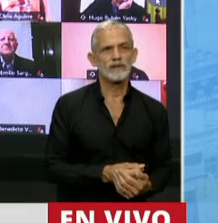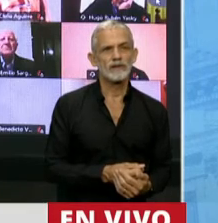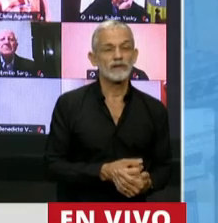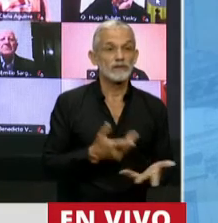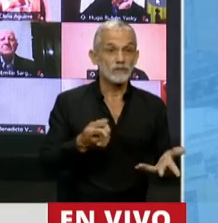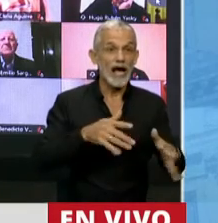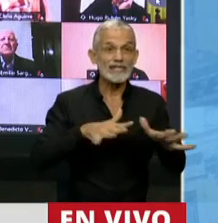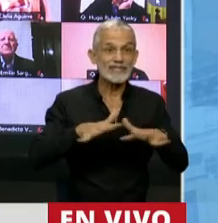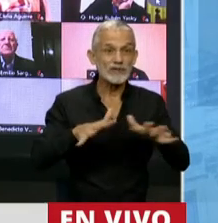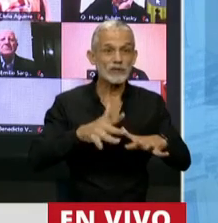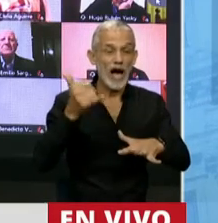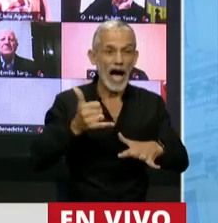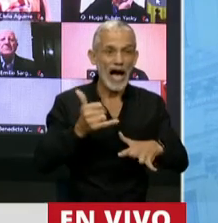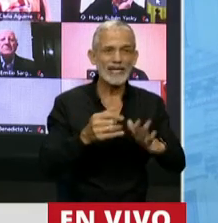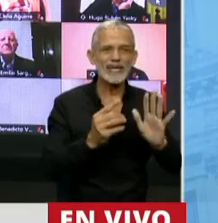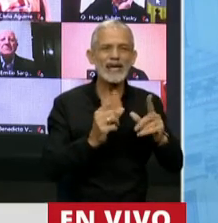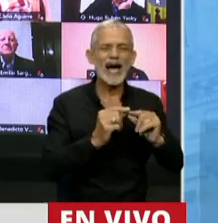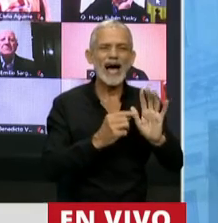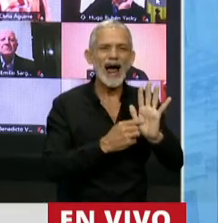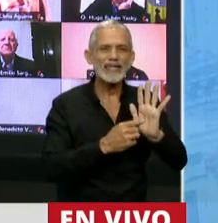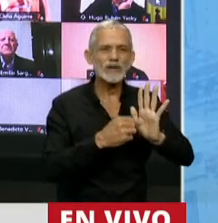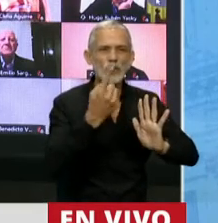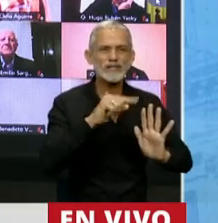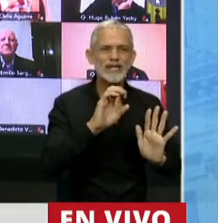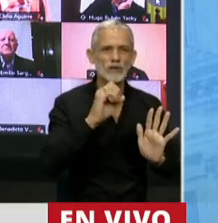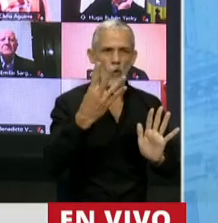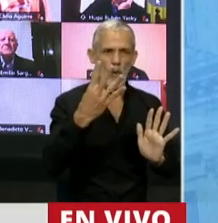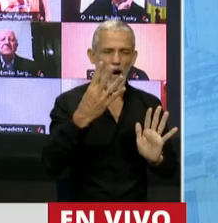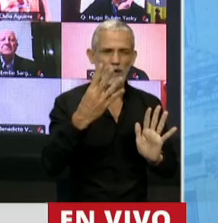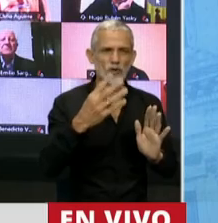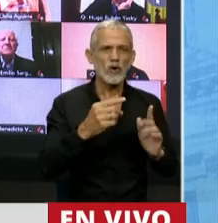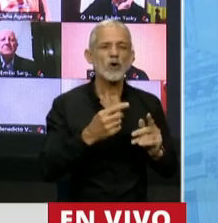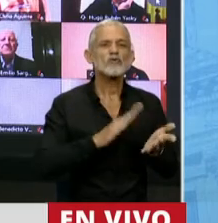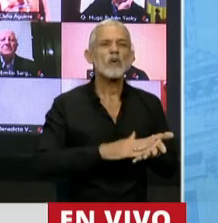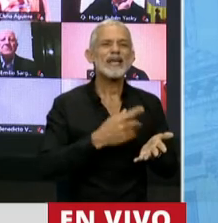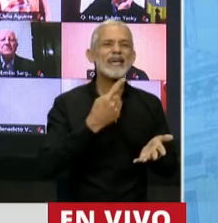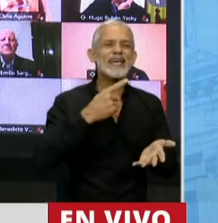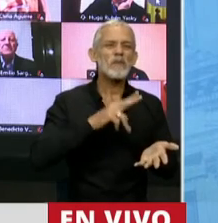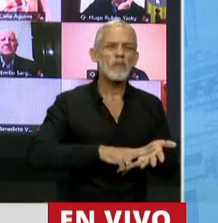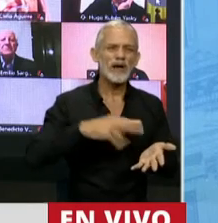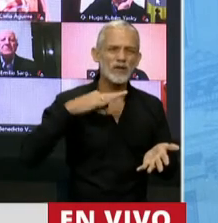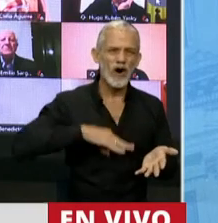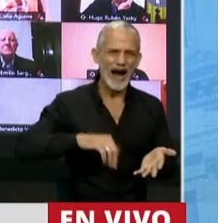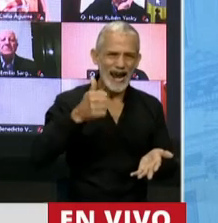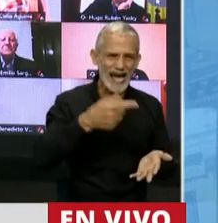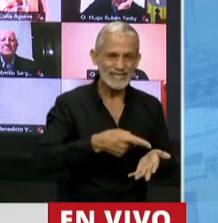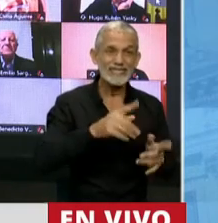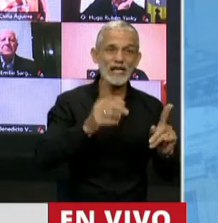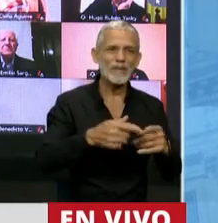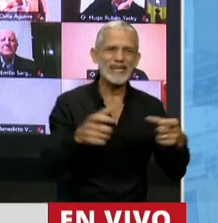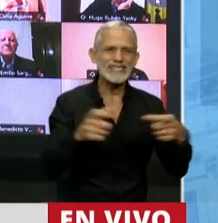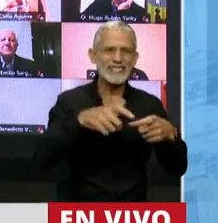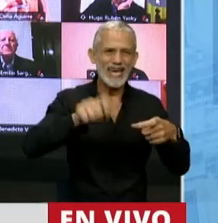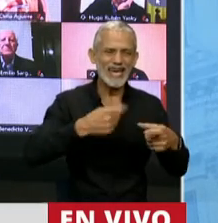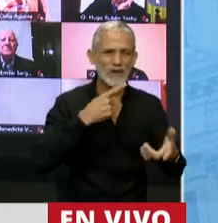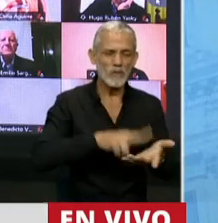a una situación que se daba en relación al artículo 104 de la ley de impuestos a las ganancias y también al impuesto cheque, que a partir